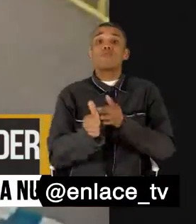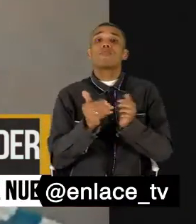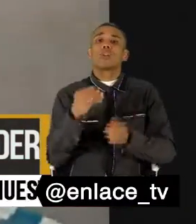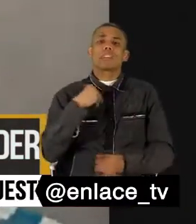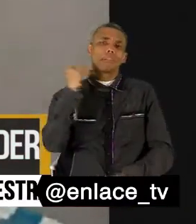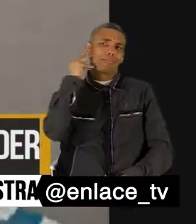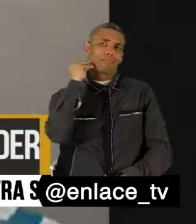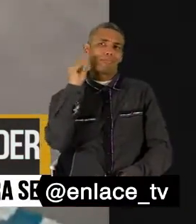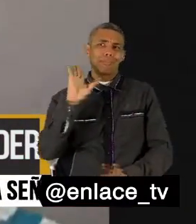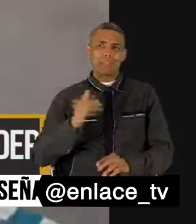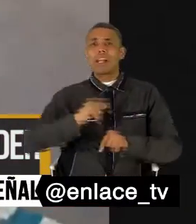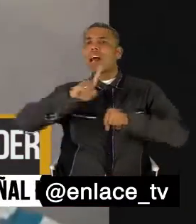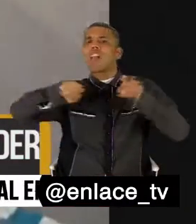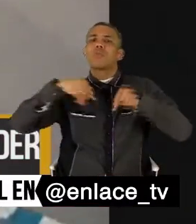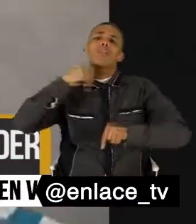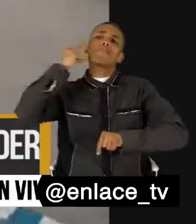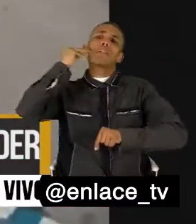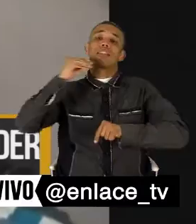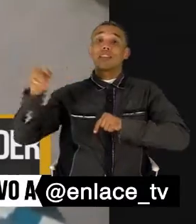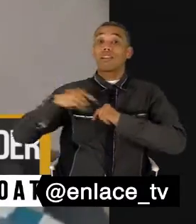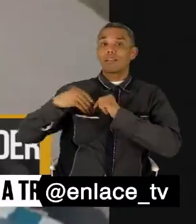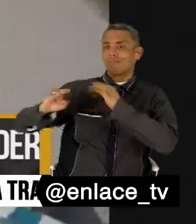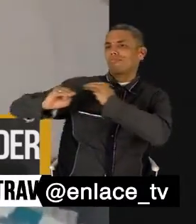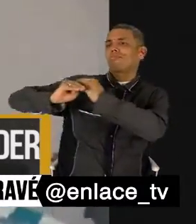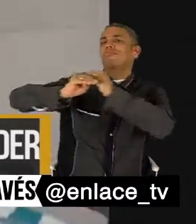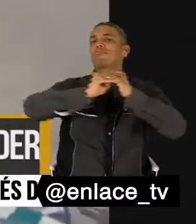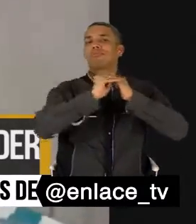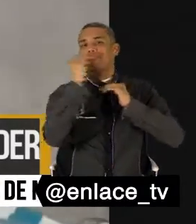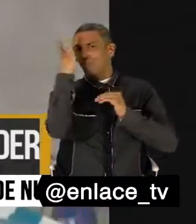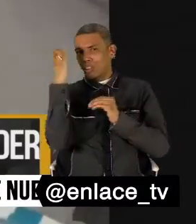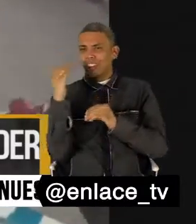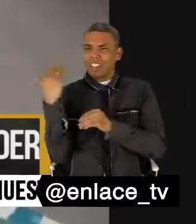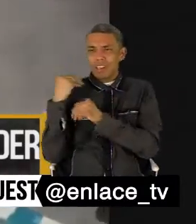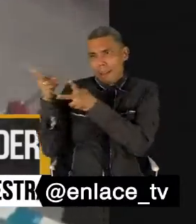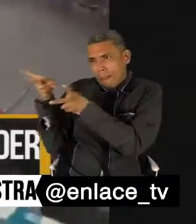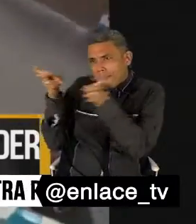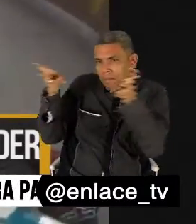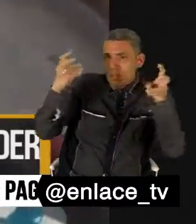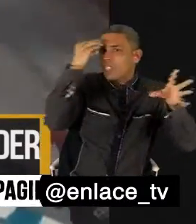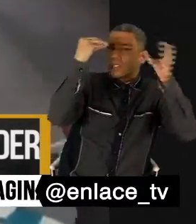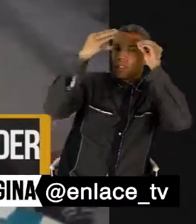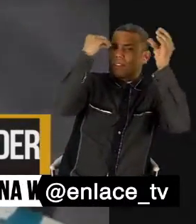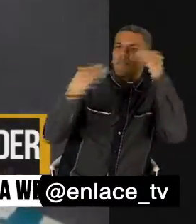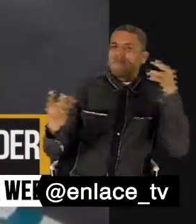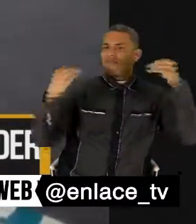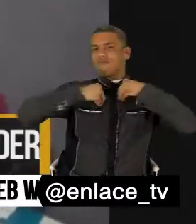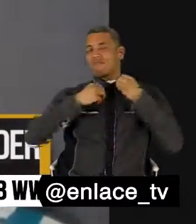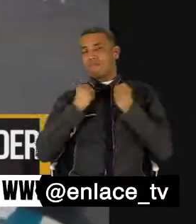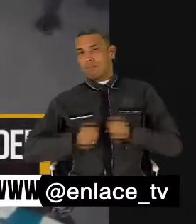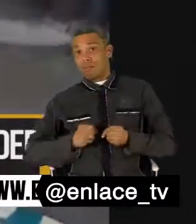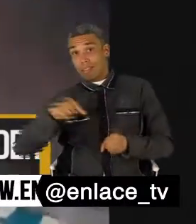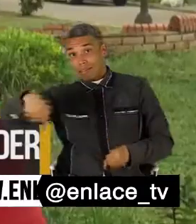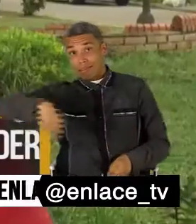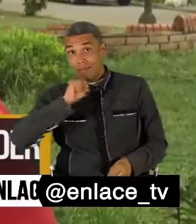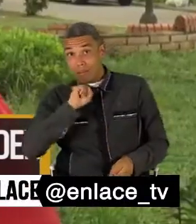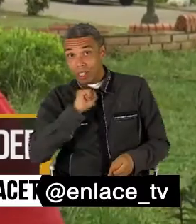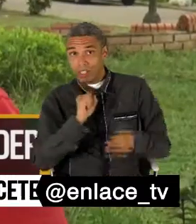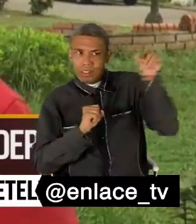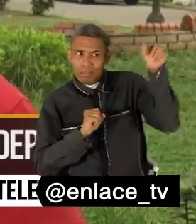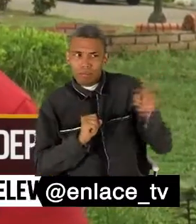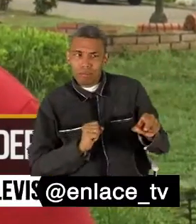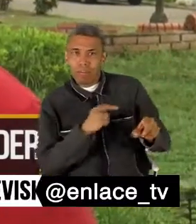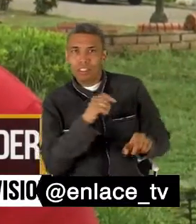grandes deportistas, porque ha corrido con buenas personas que corren, porque prácticamente también acá en Barranca Bermeja tenemos al mejor piloto de